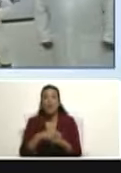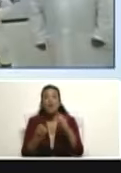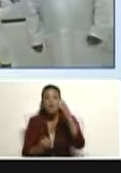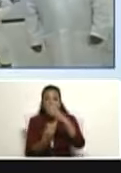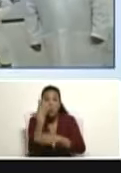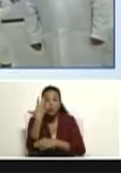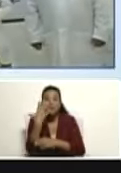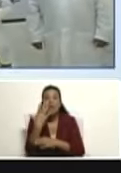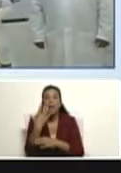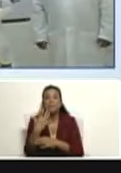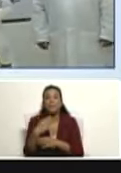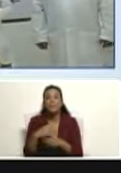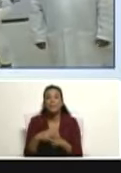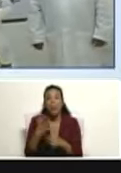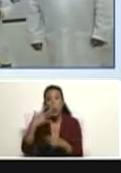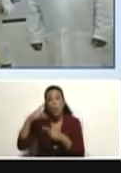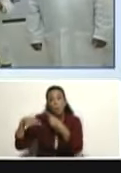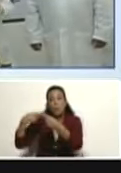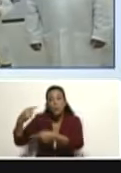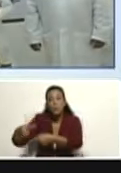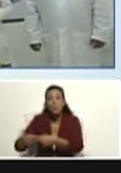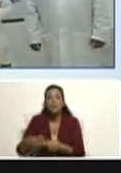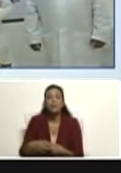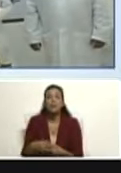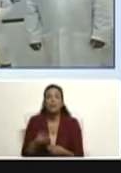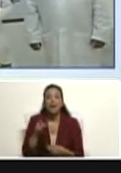Fundación heredera de